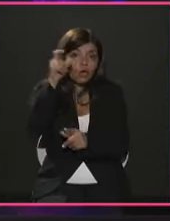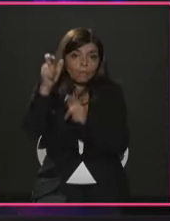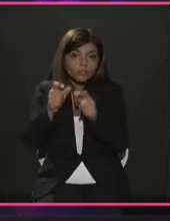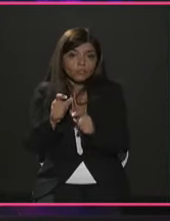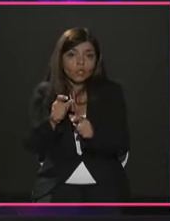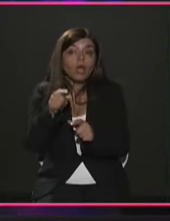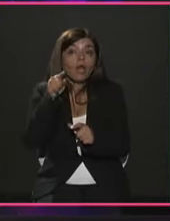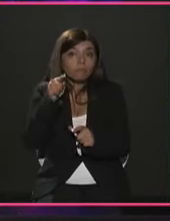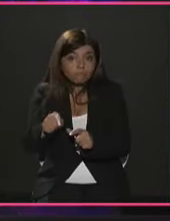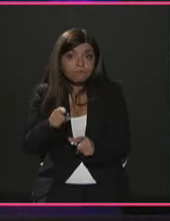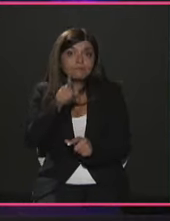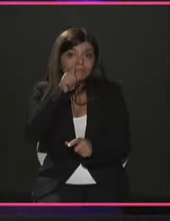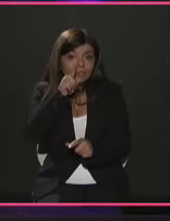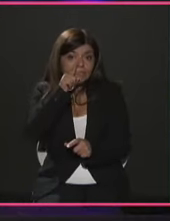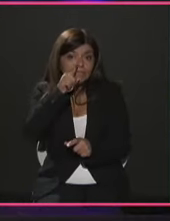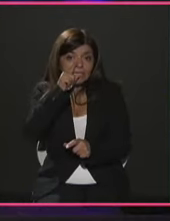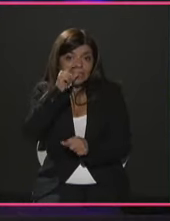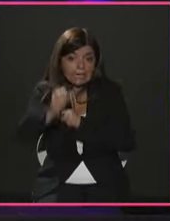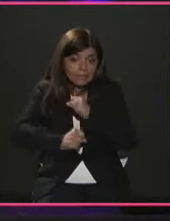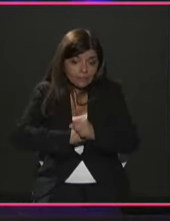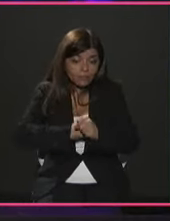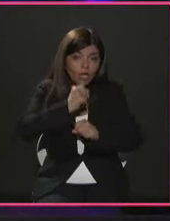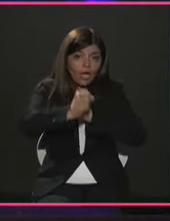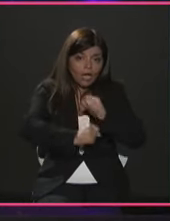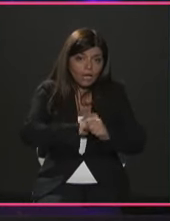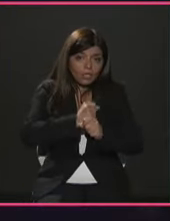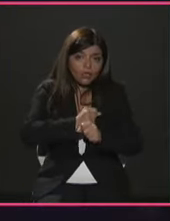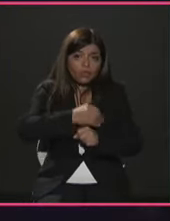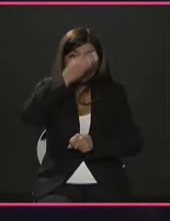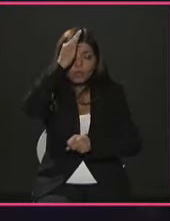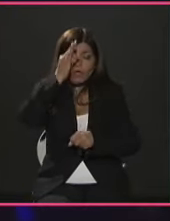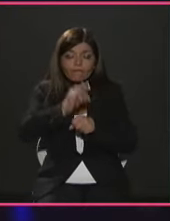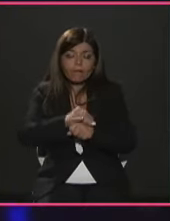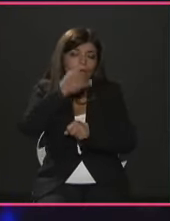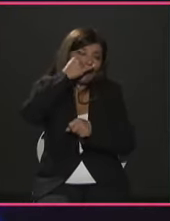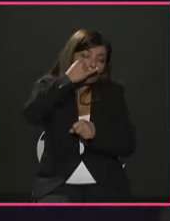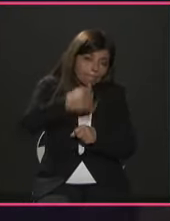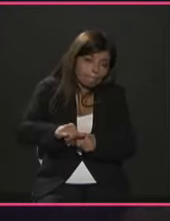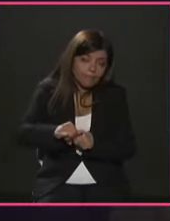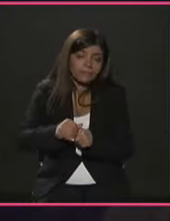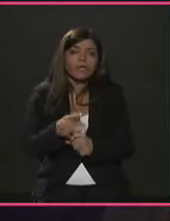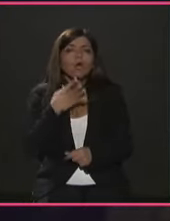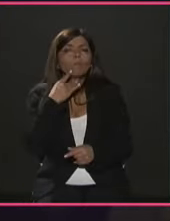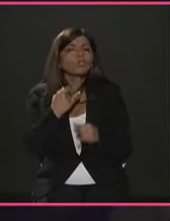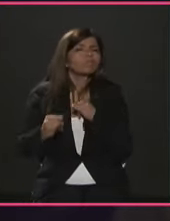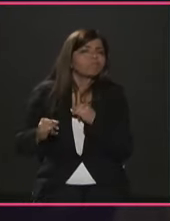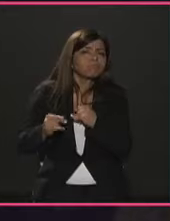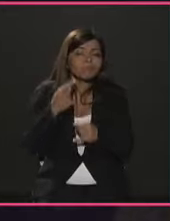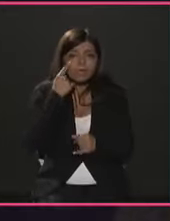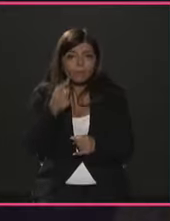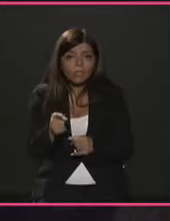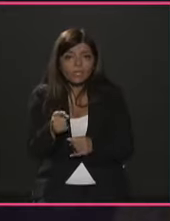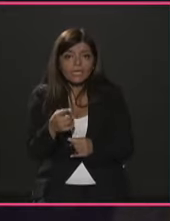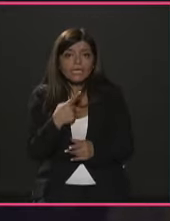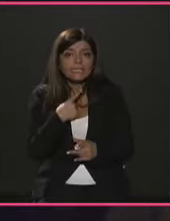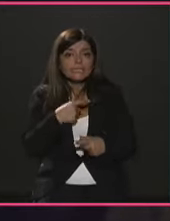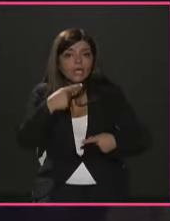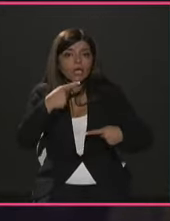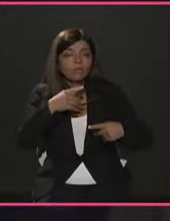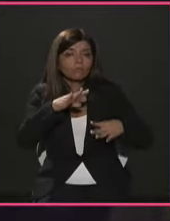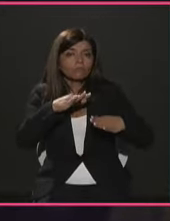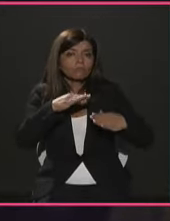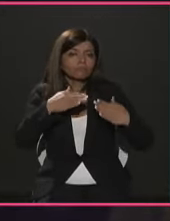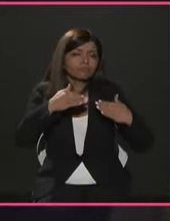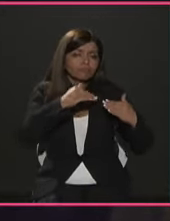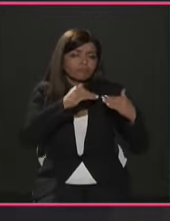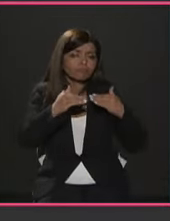sufren cada año de una enfermedad es atendida y por Qué son desatendida y por qué hablamos de un desequilibrio